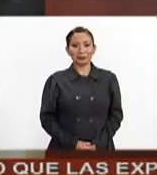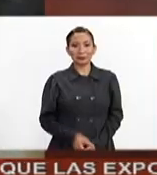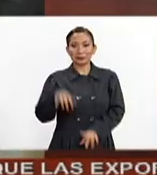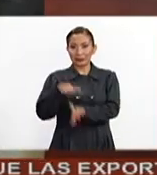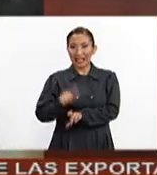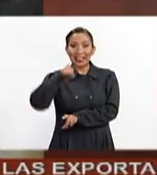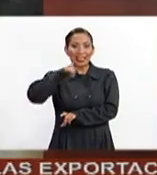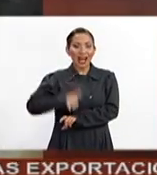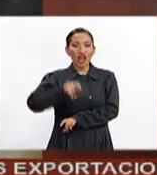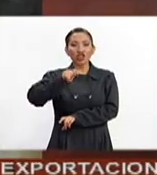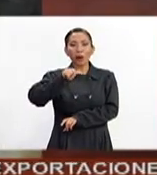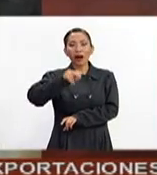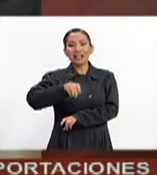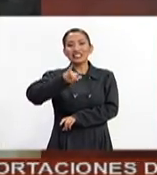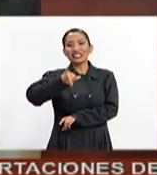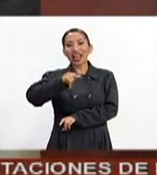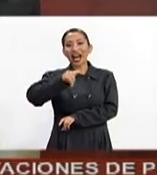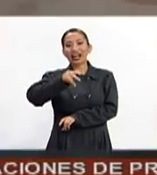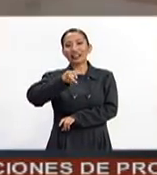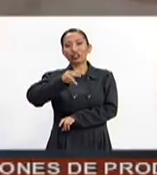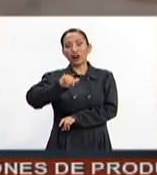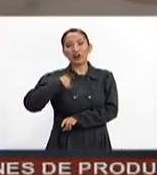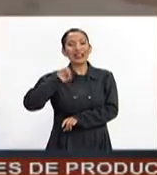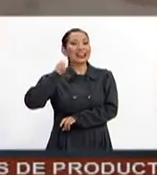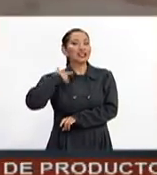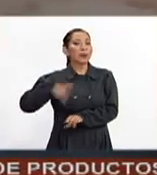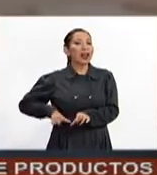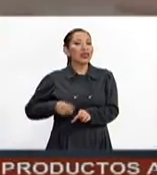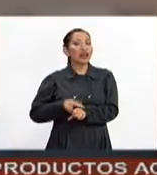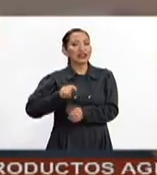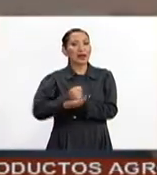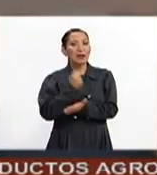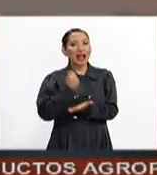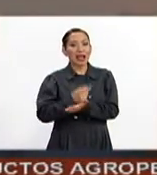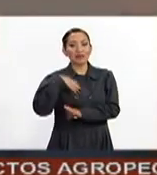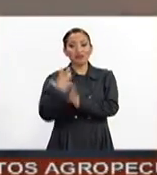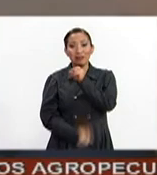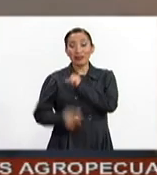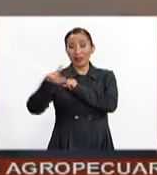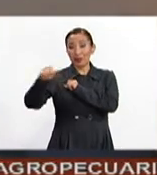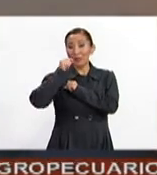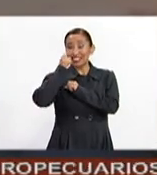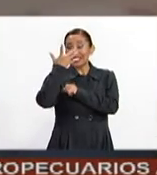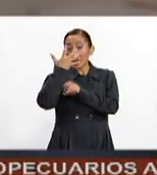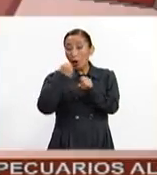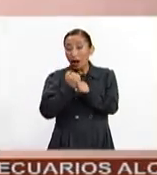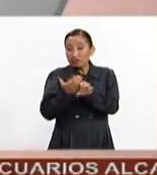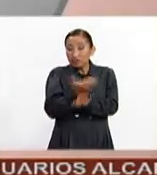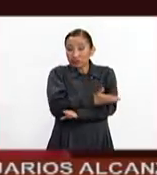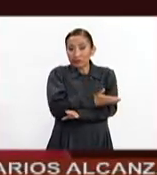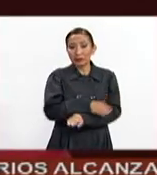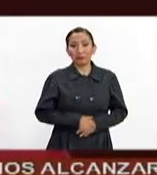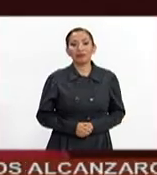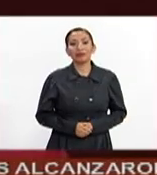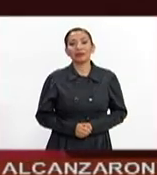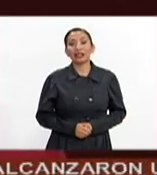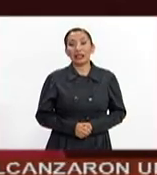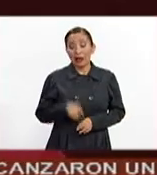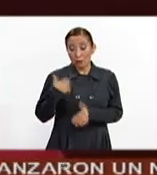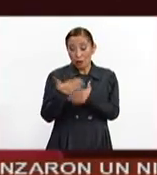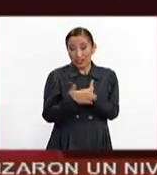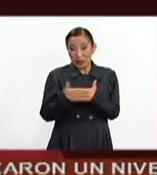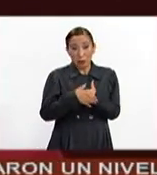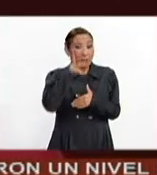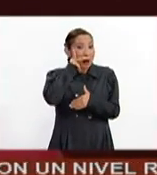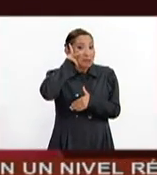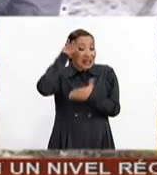Cae en Italia Tomás Yarrington, exgobernador de Tamaulipas y prófugo de la justicia desde hace 5 años. A días de que llegue